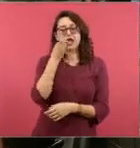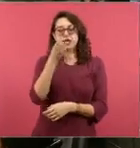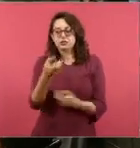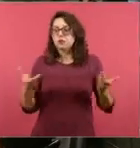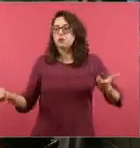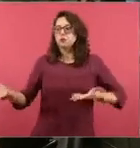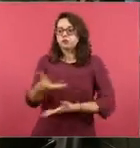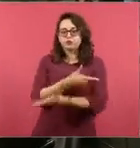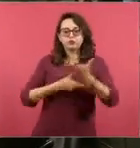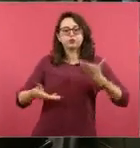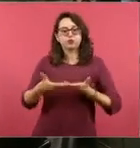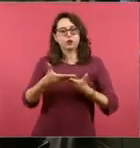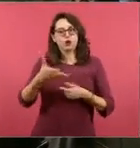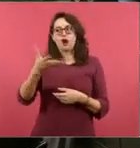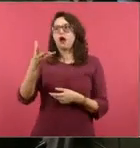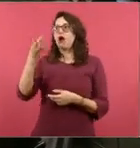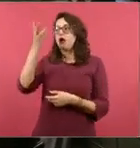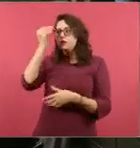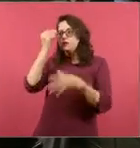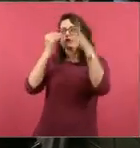La siguiente, por favor.